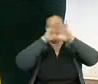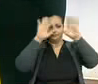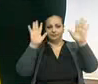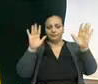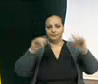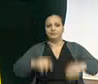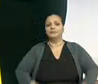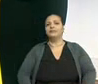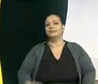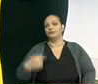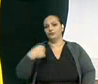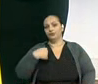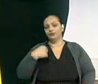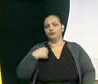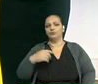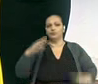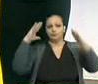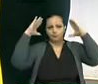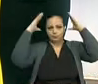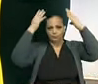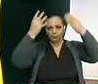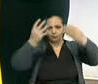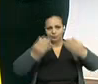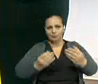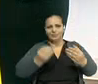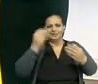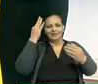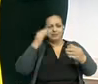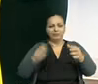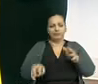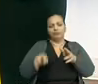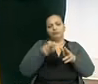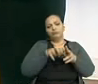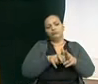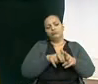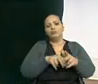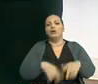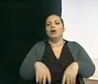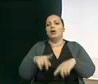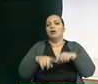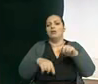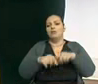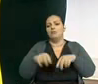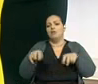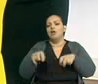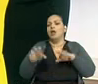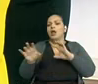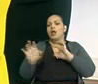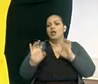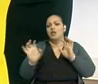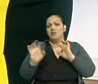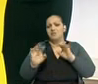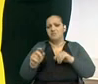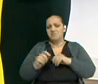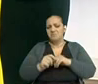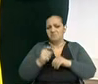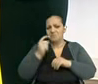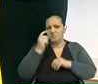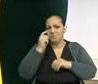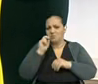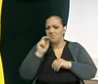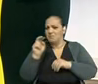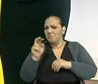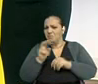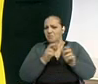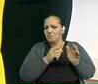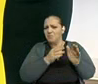el expreso. Yo así pasen los años, no me voy a olvidar estas escenas dantescas que yo viví.